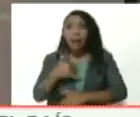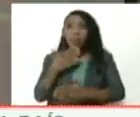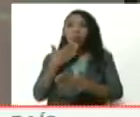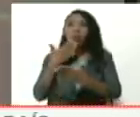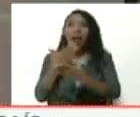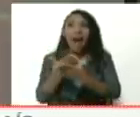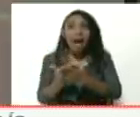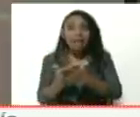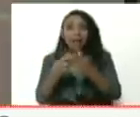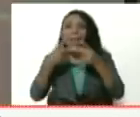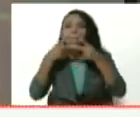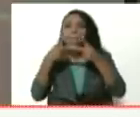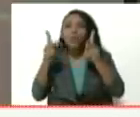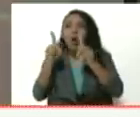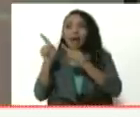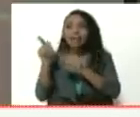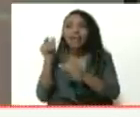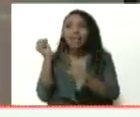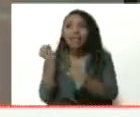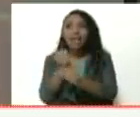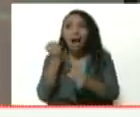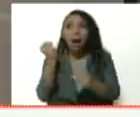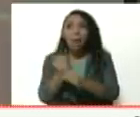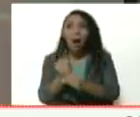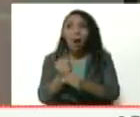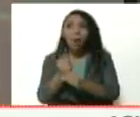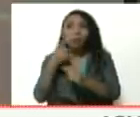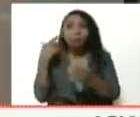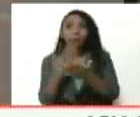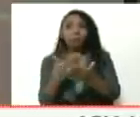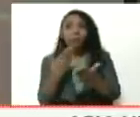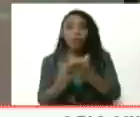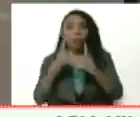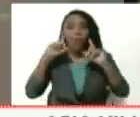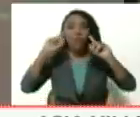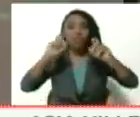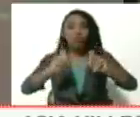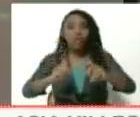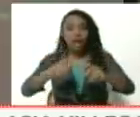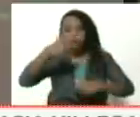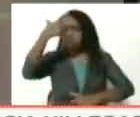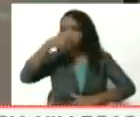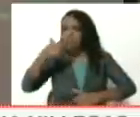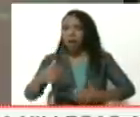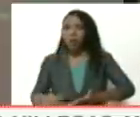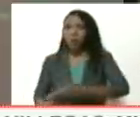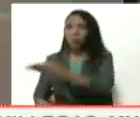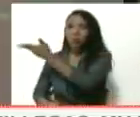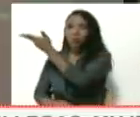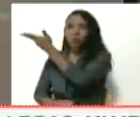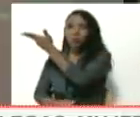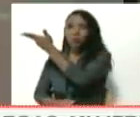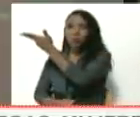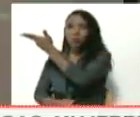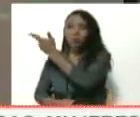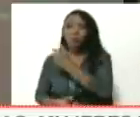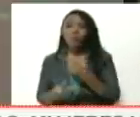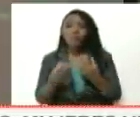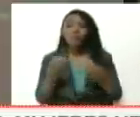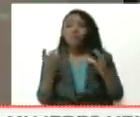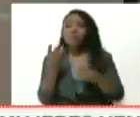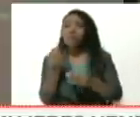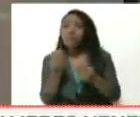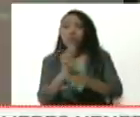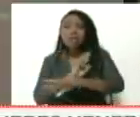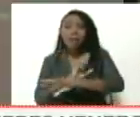agradecimiento público a ese trabajo certero, profesional, muy serio y muy rápido que se presentó. Ellos todavía